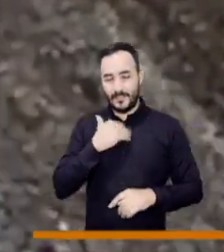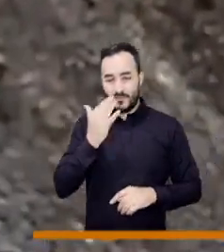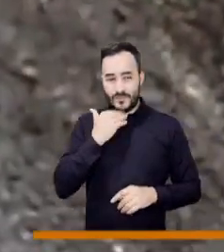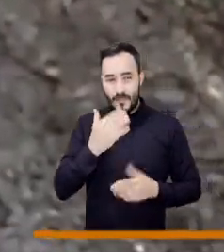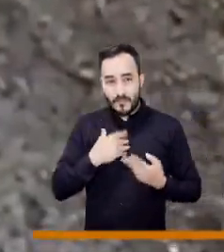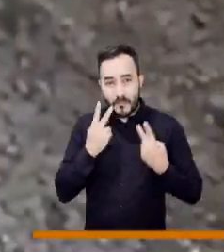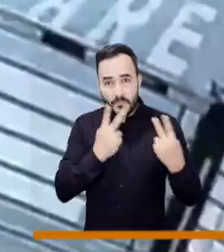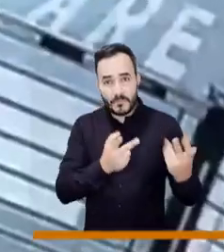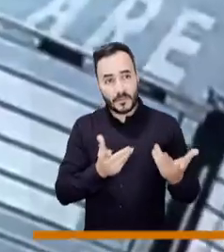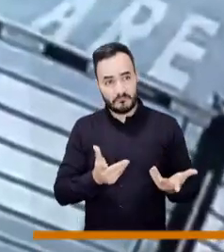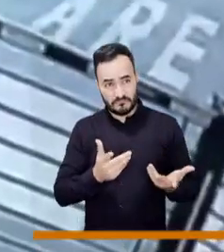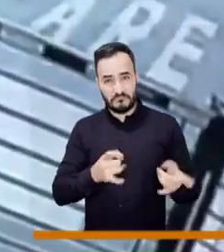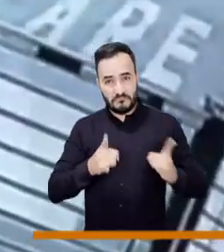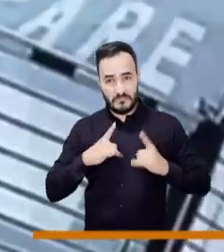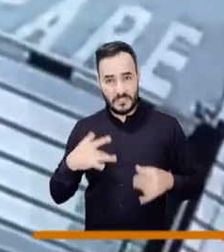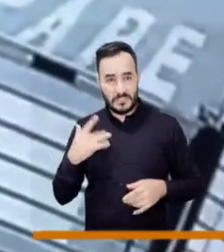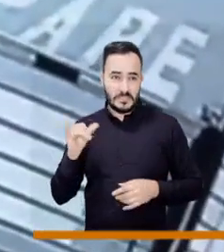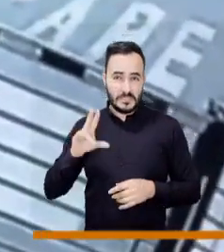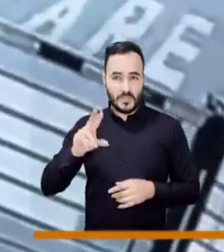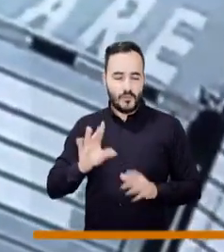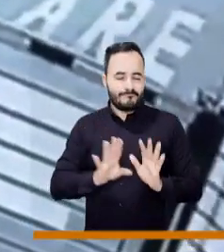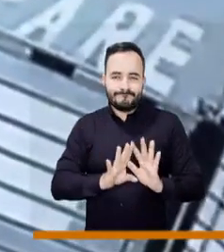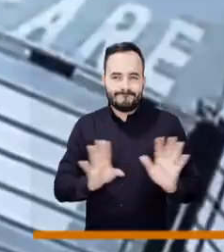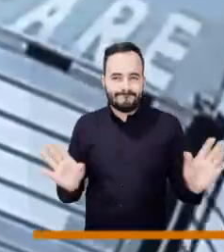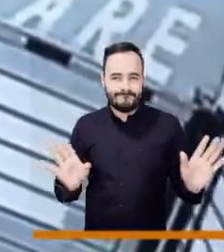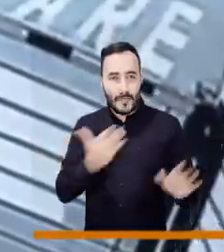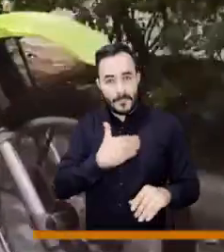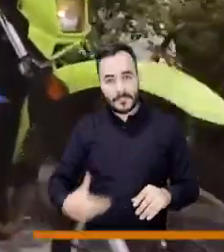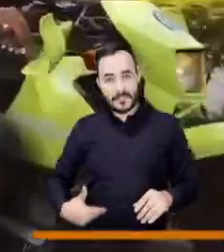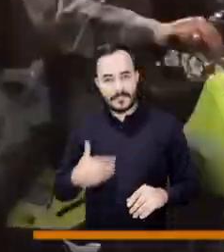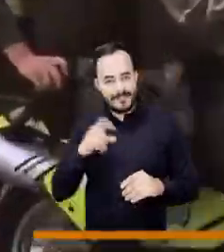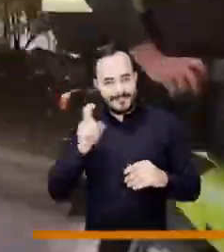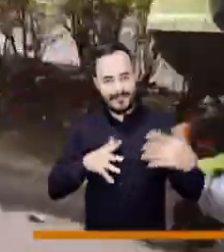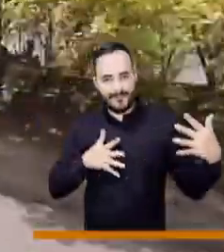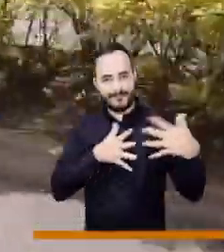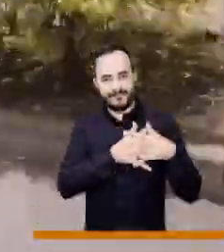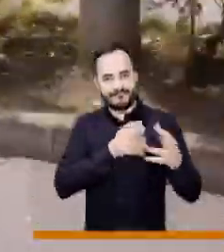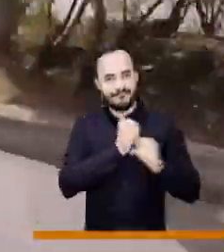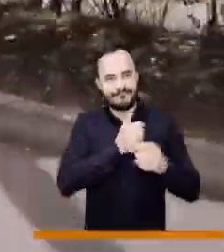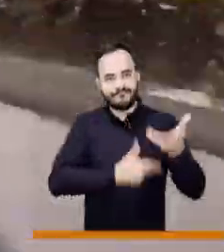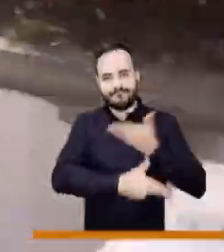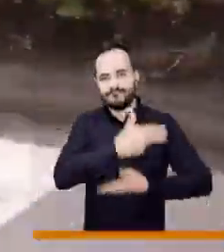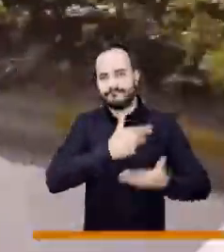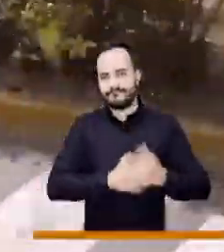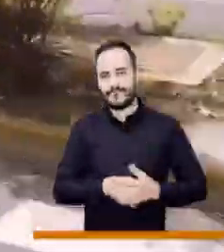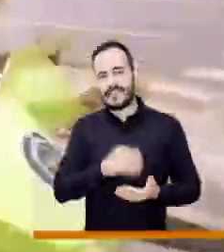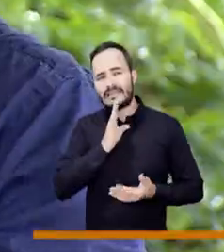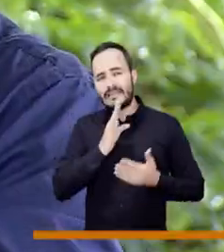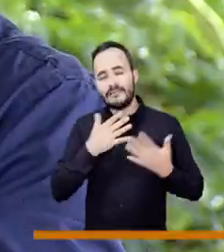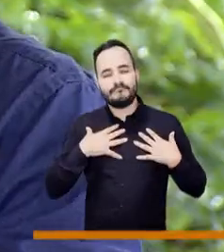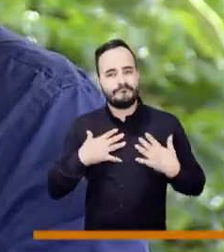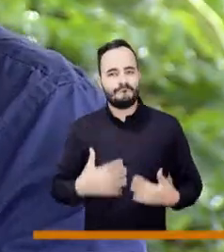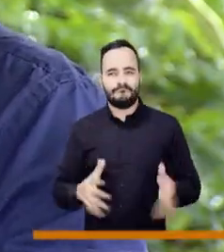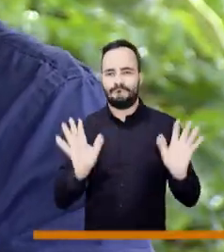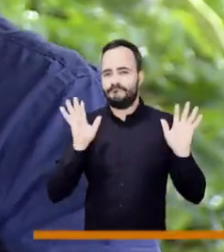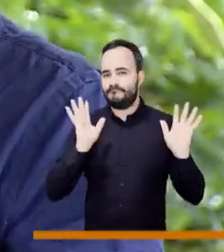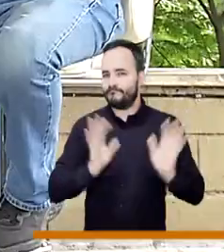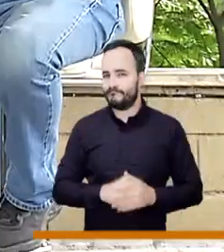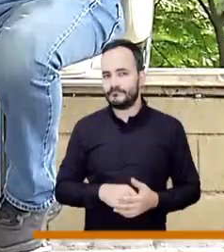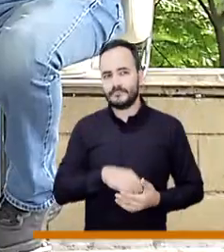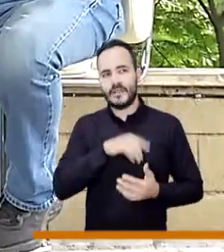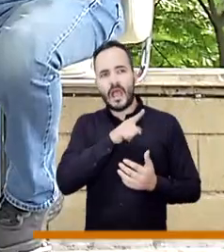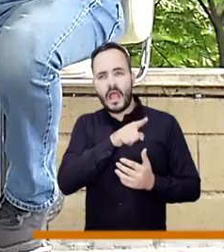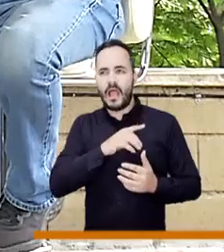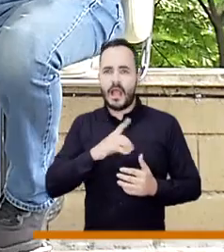Nos guste o no el presidente de la República, nosotros como alcalde tenemos que trabajar con el presidente, cualquiera que sea.